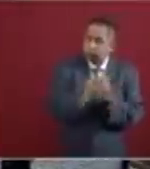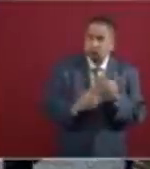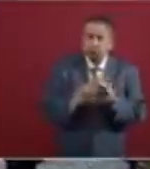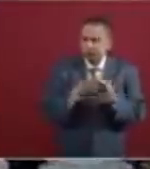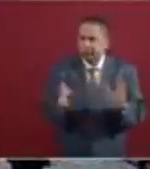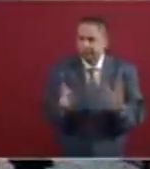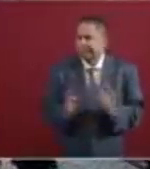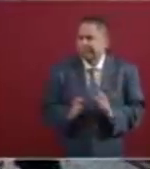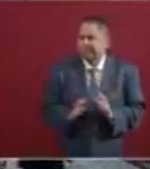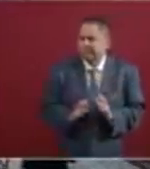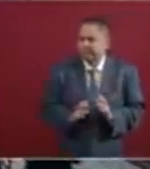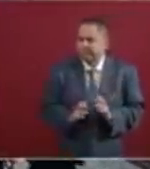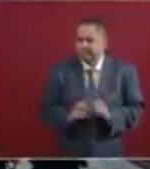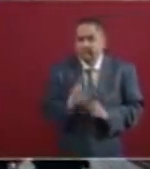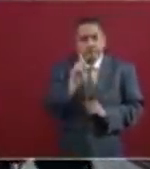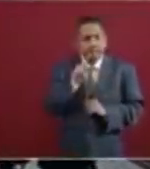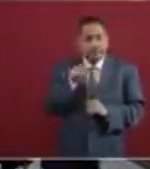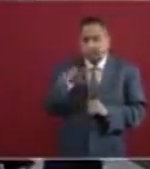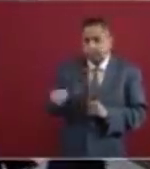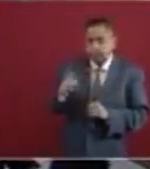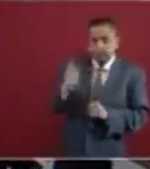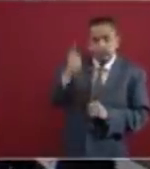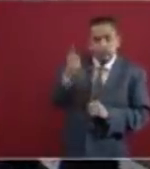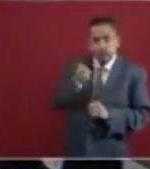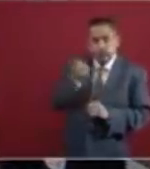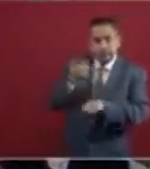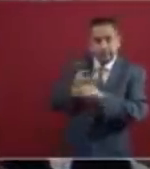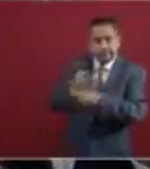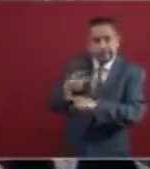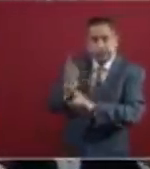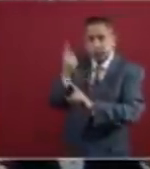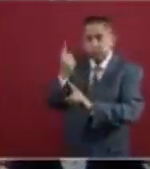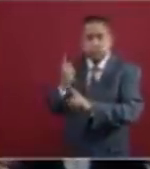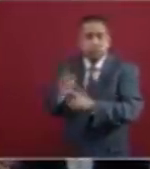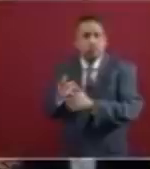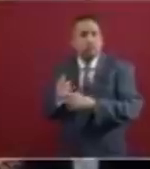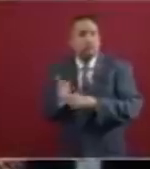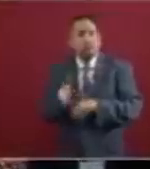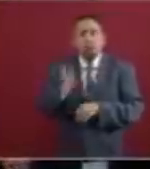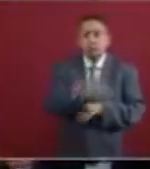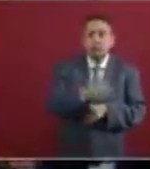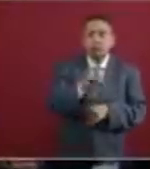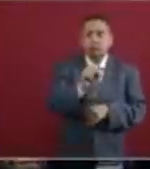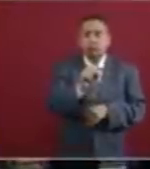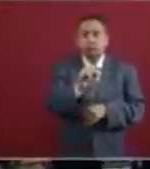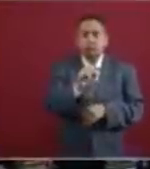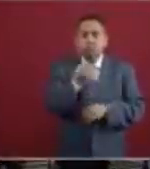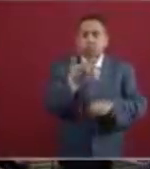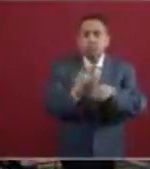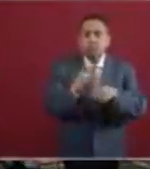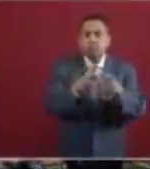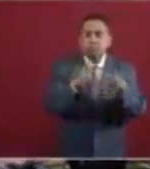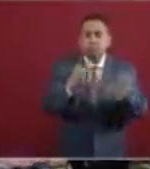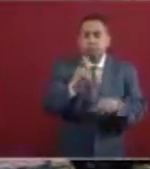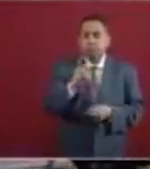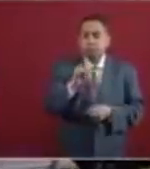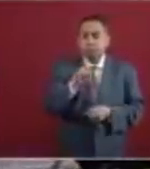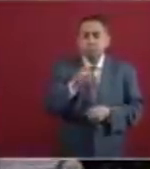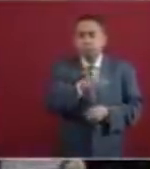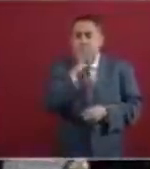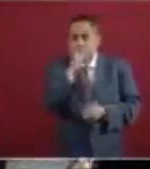Pero solo esa secretaría, porque la de desarrollo urbano no puede